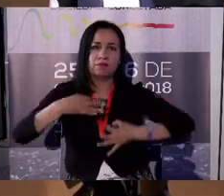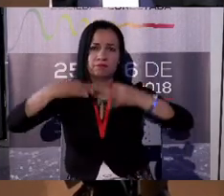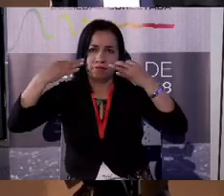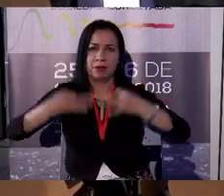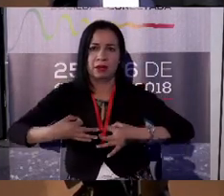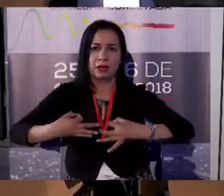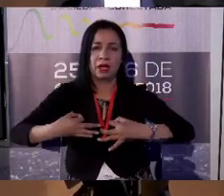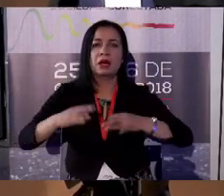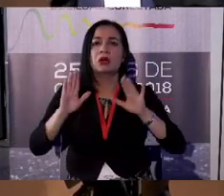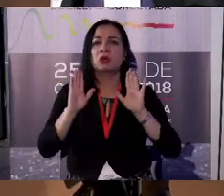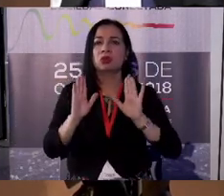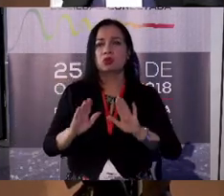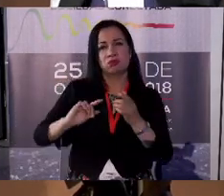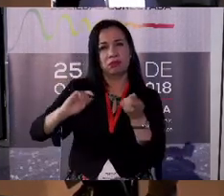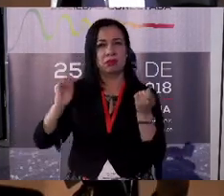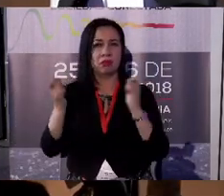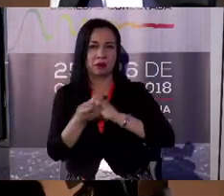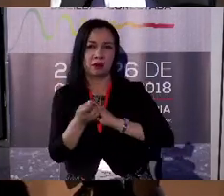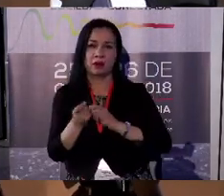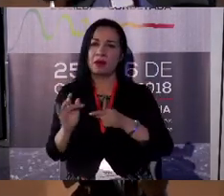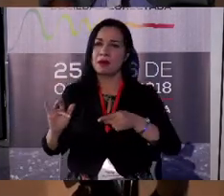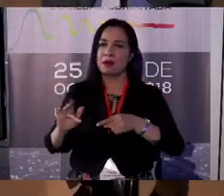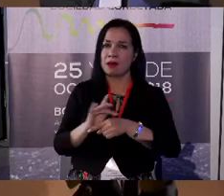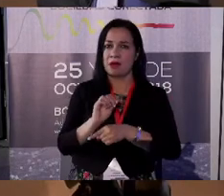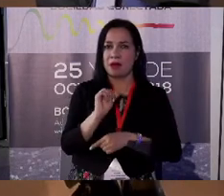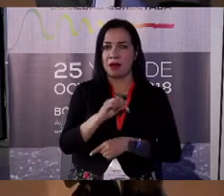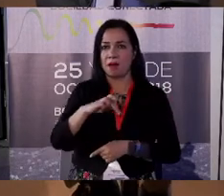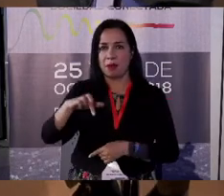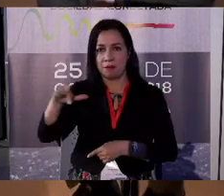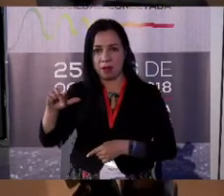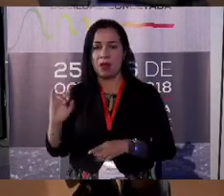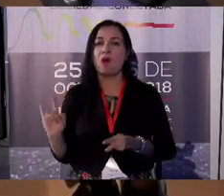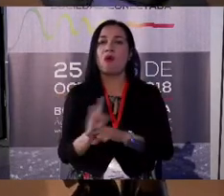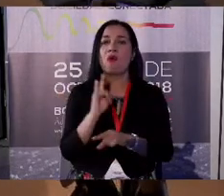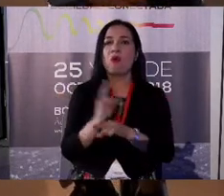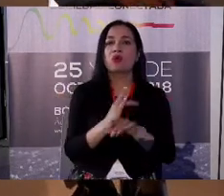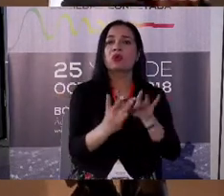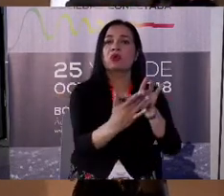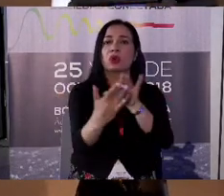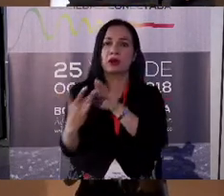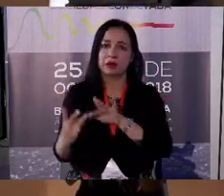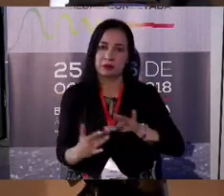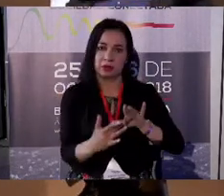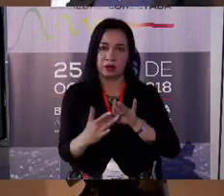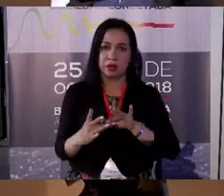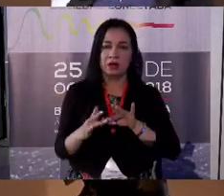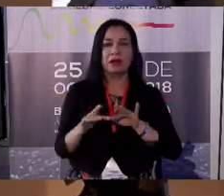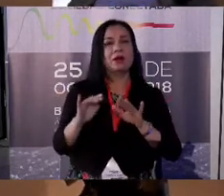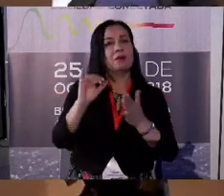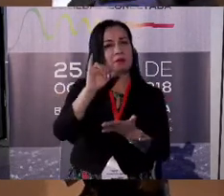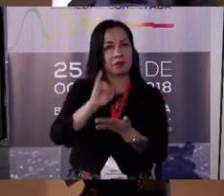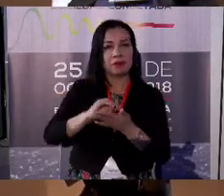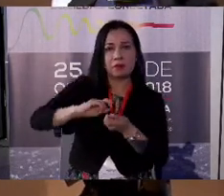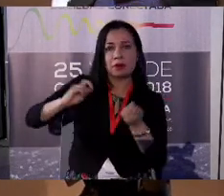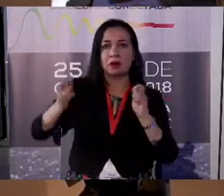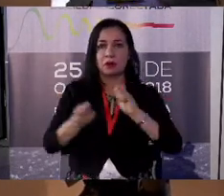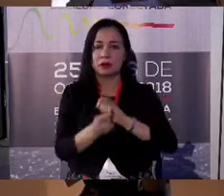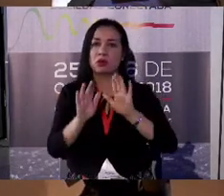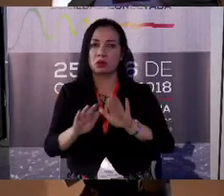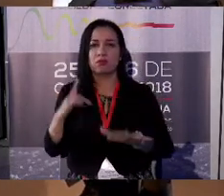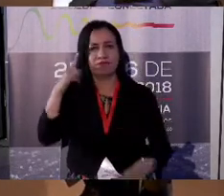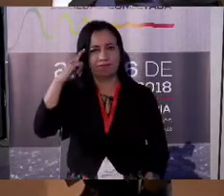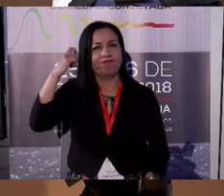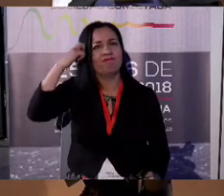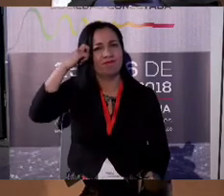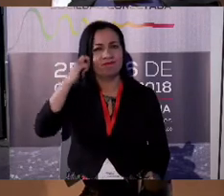una revolución en aplicaciones y en usos de la conectividad y que toda esta revolución trae también un montón de desafíos en la región.